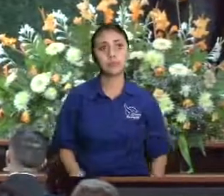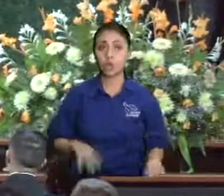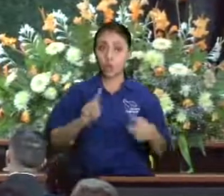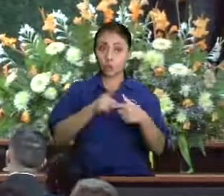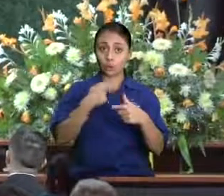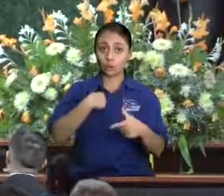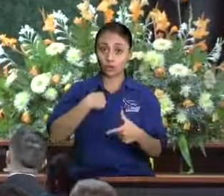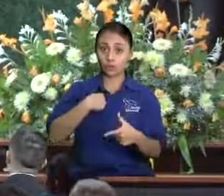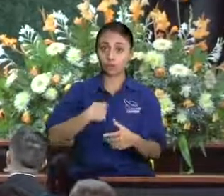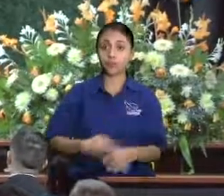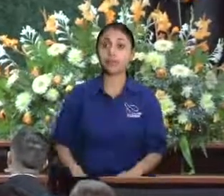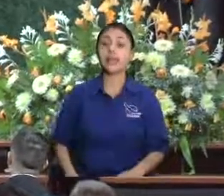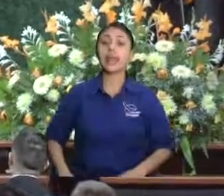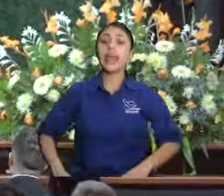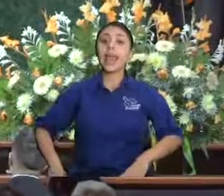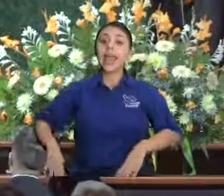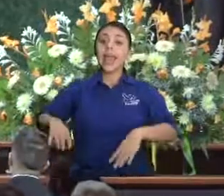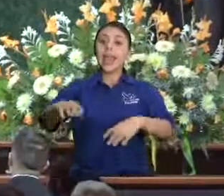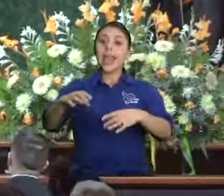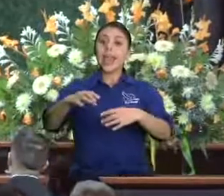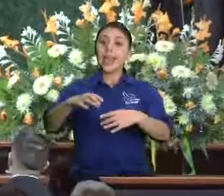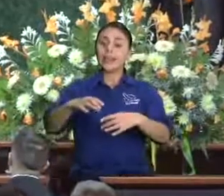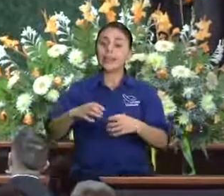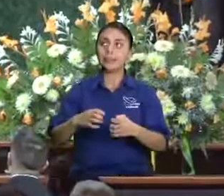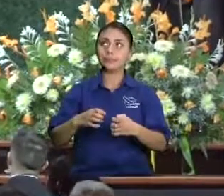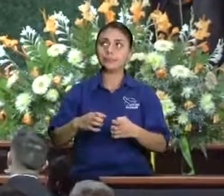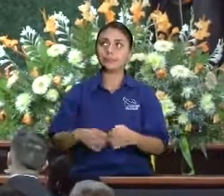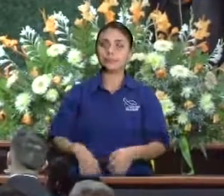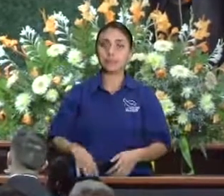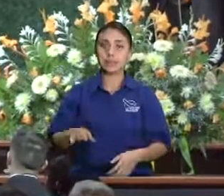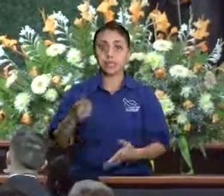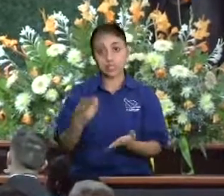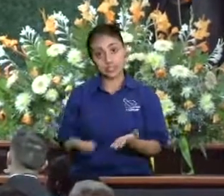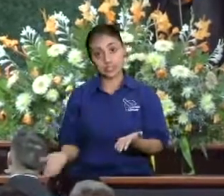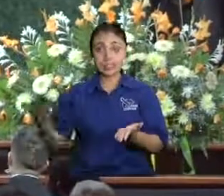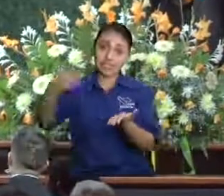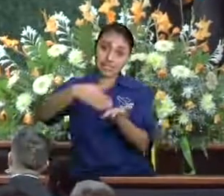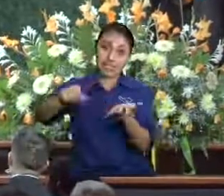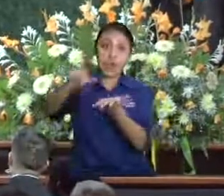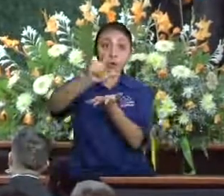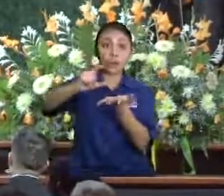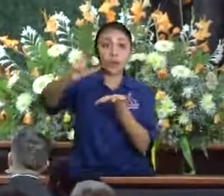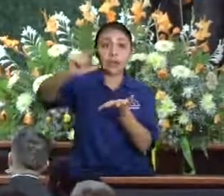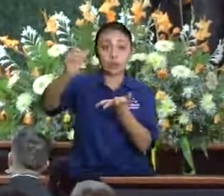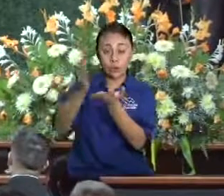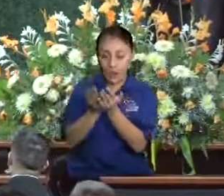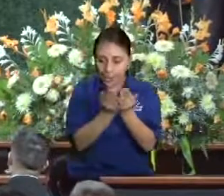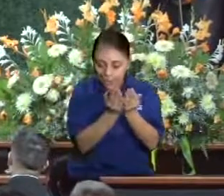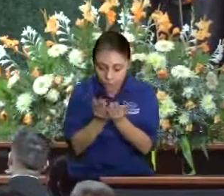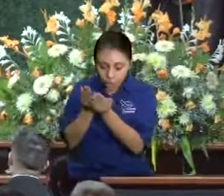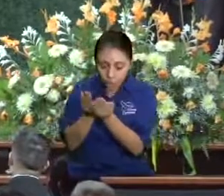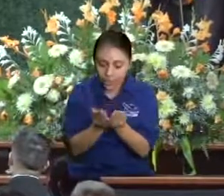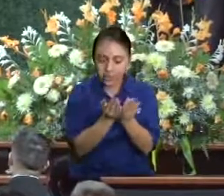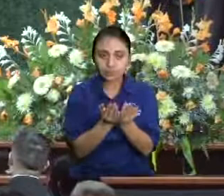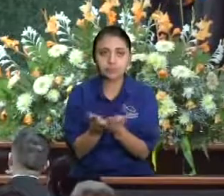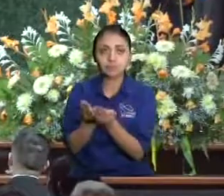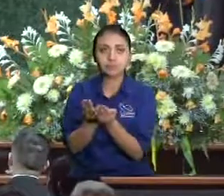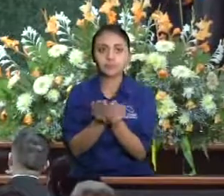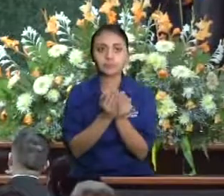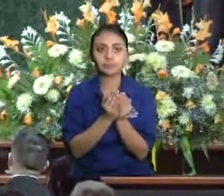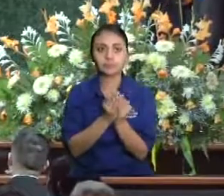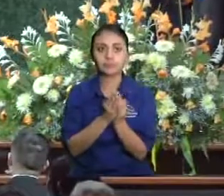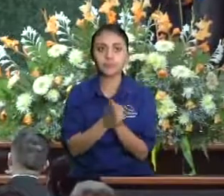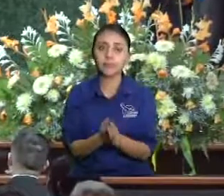un colegio privado, pero la secundaria y después la carrera media ya no. La tuve que